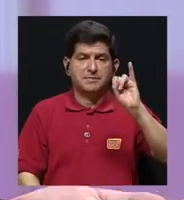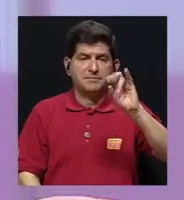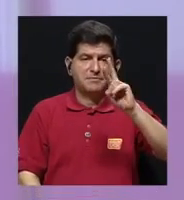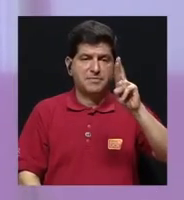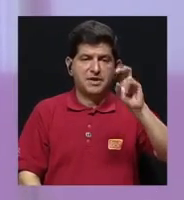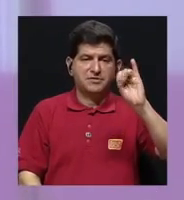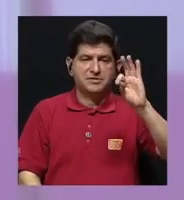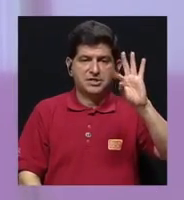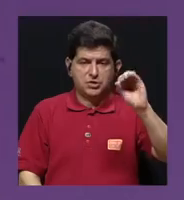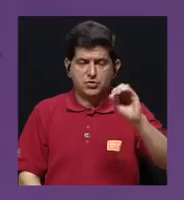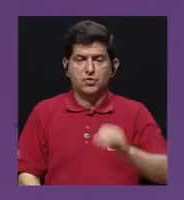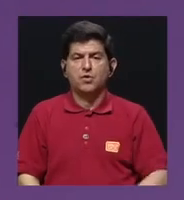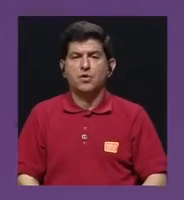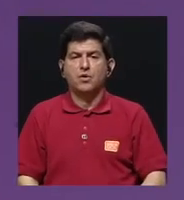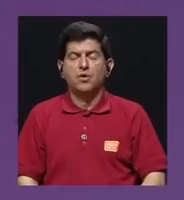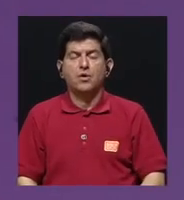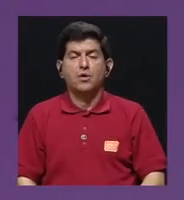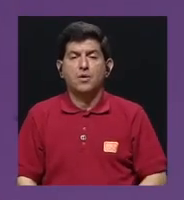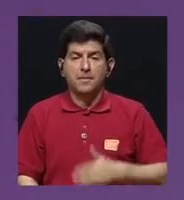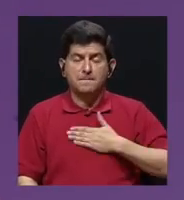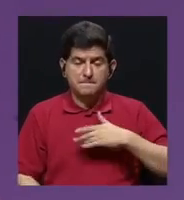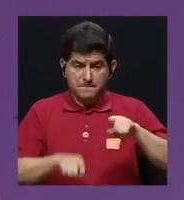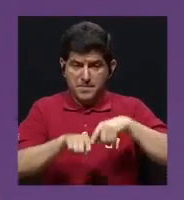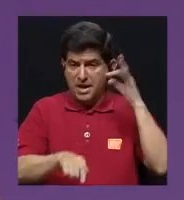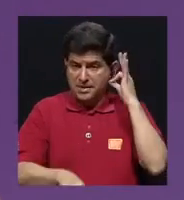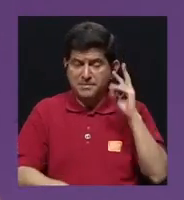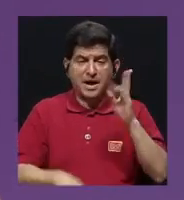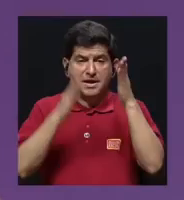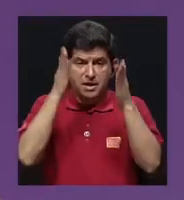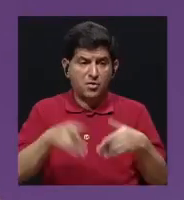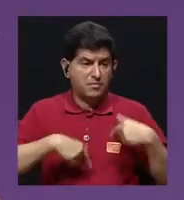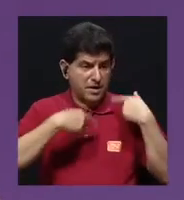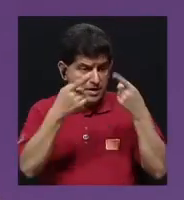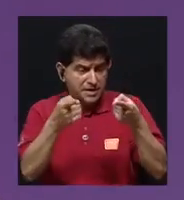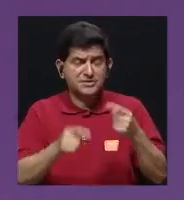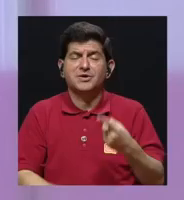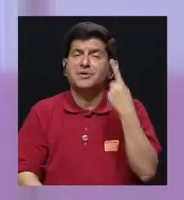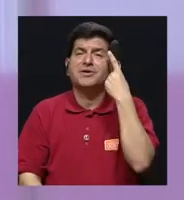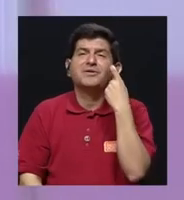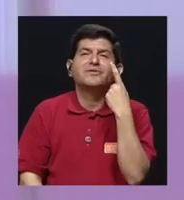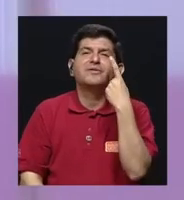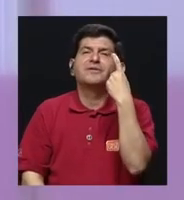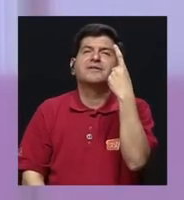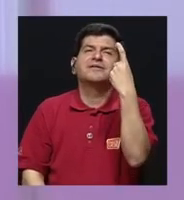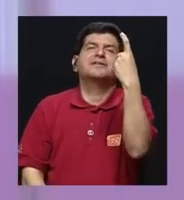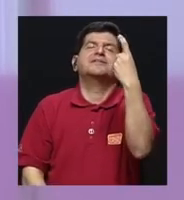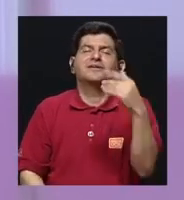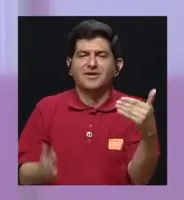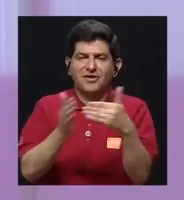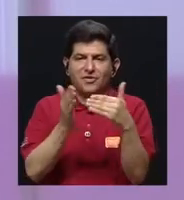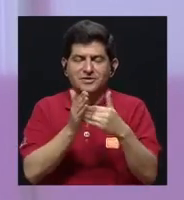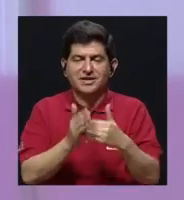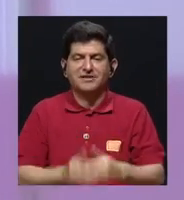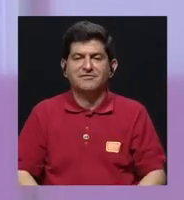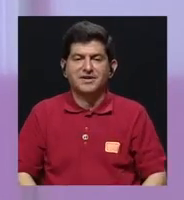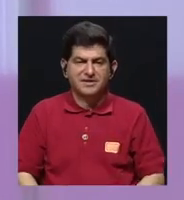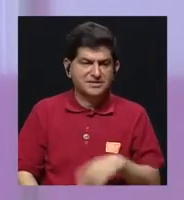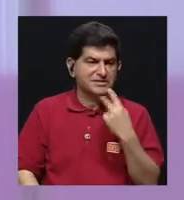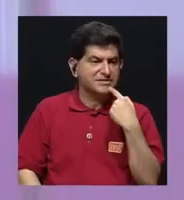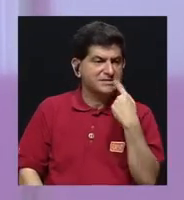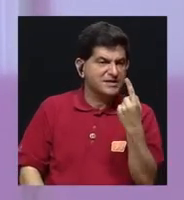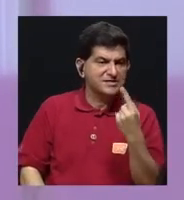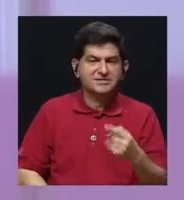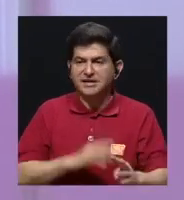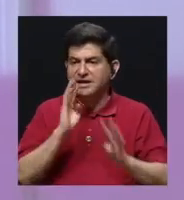uh-huh. Compañeras mías, mi hermana, y las compañeras que llegaban con esa ilusión, uh-huh. Nos volvíamos a ver una a otra, uh-huh. Que era